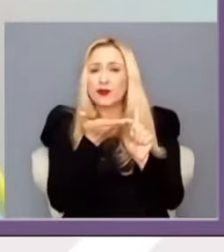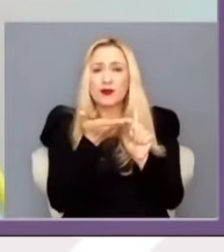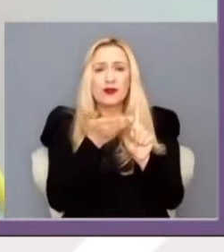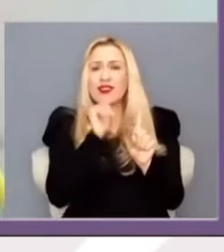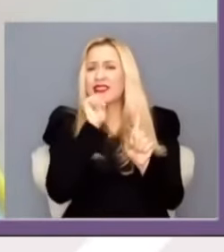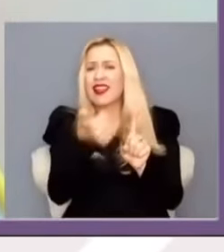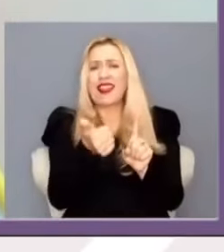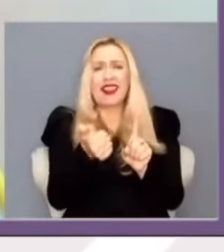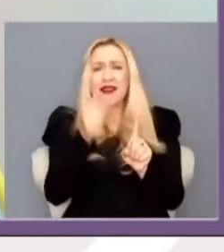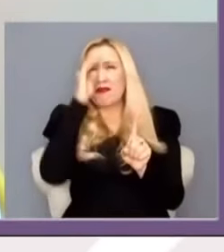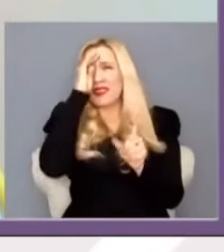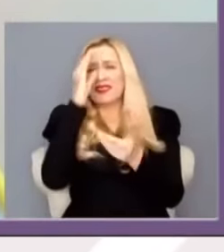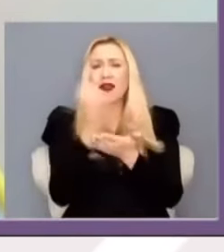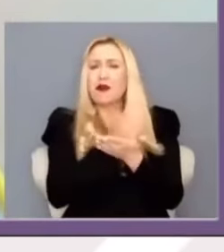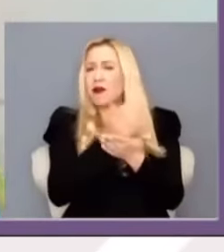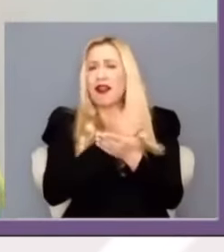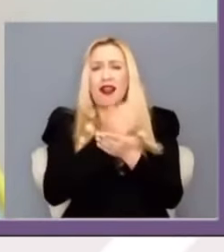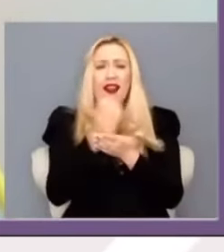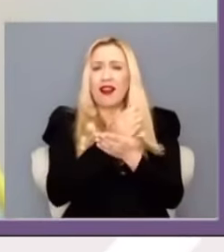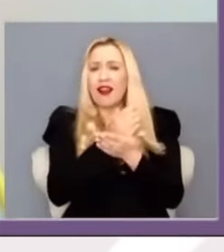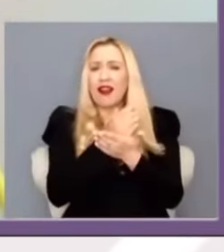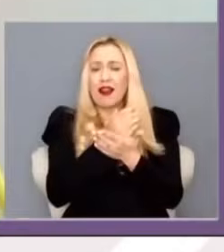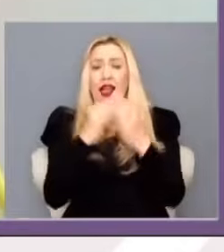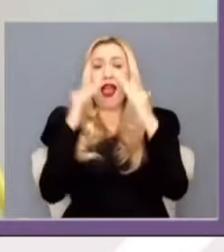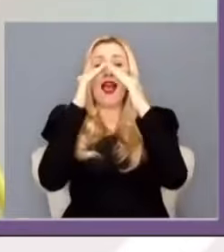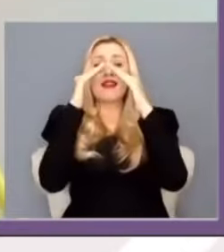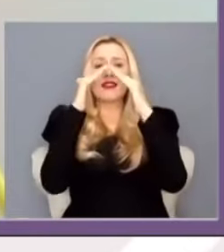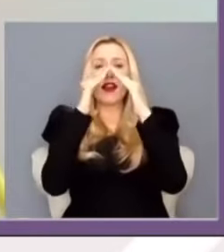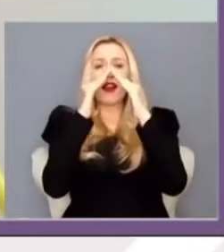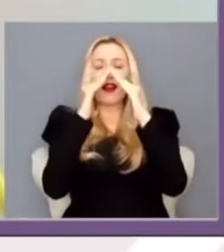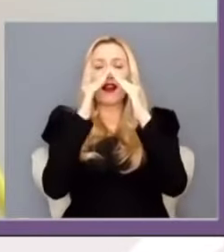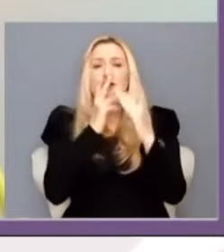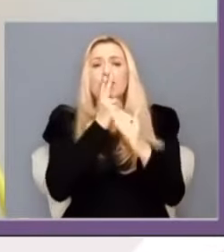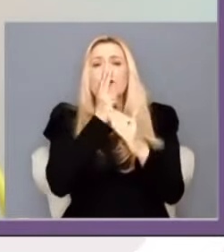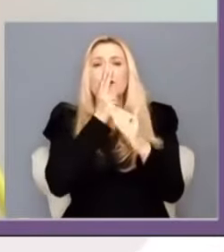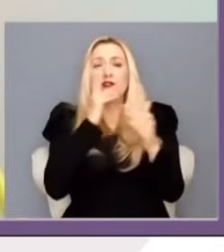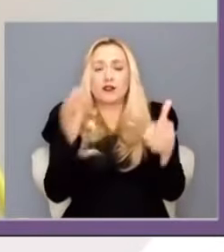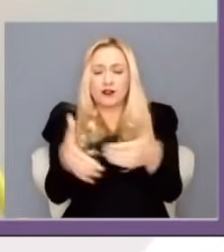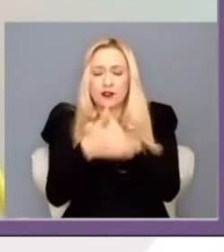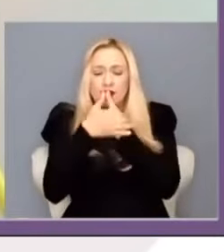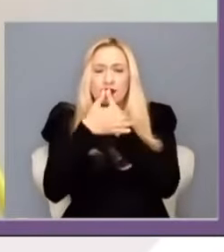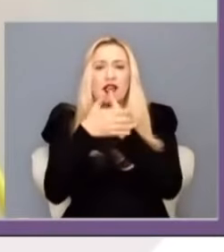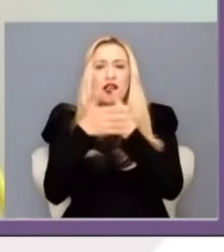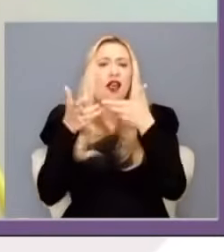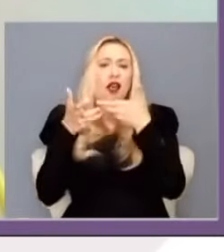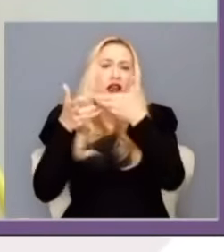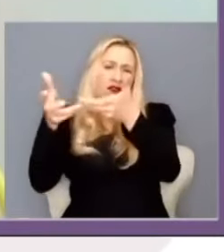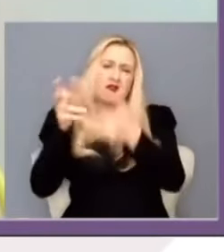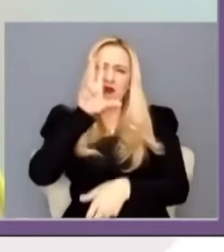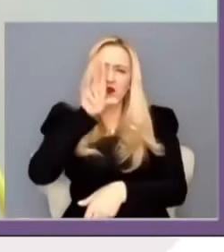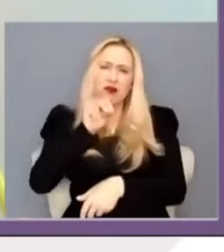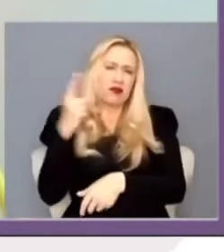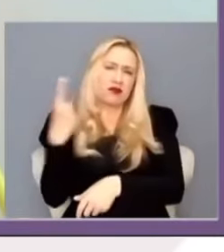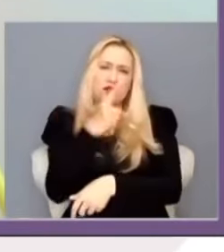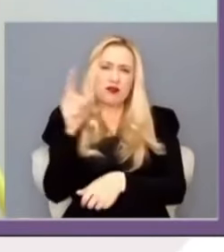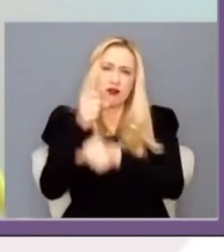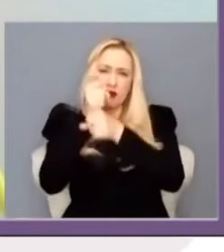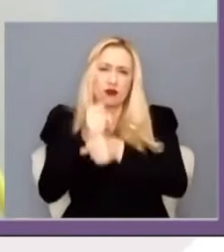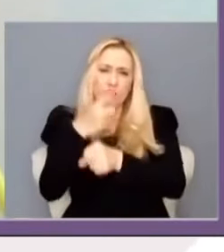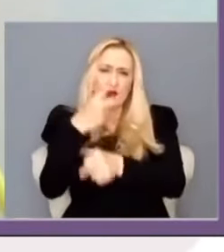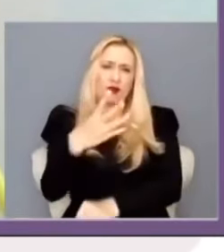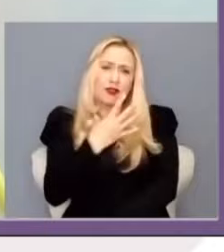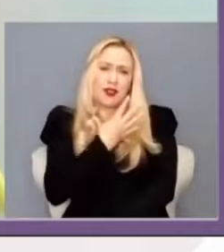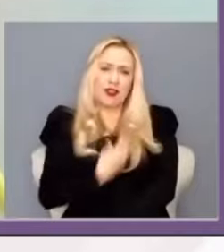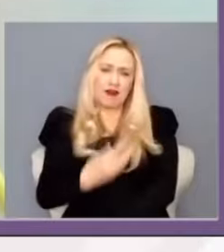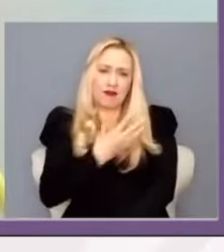curar. Que el hogar sea el refugio de las calles y no las calles el refugio del hogar para sus hijos. Me